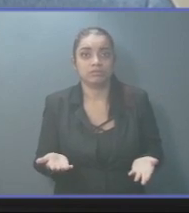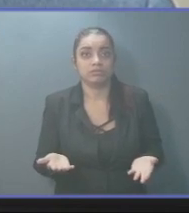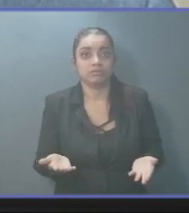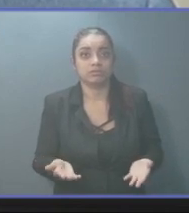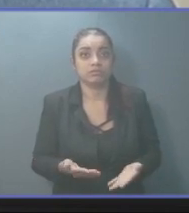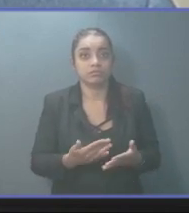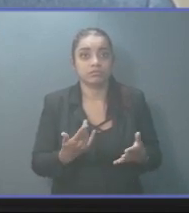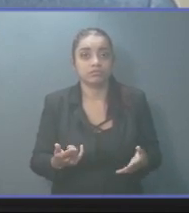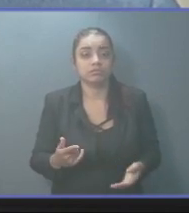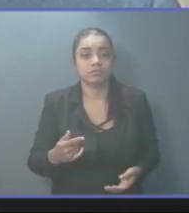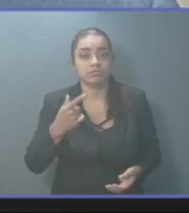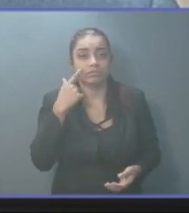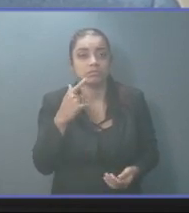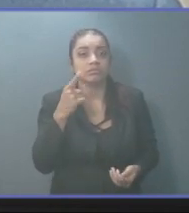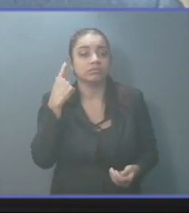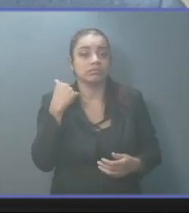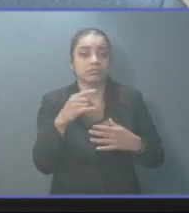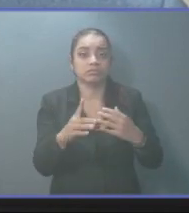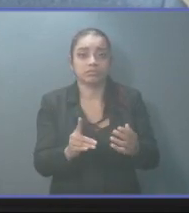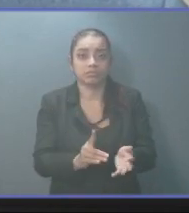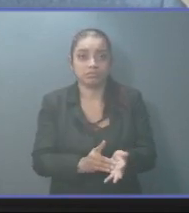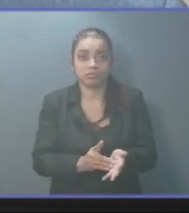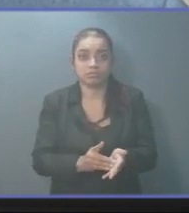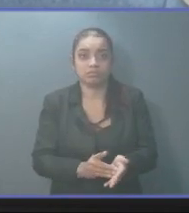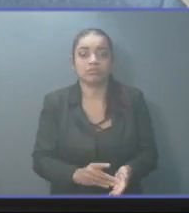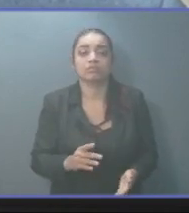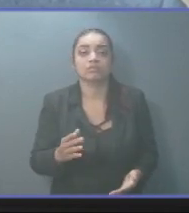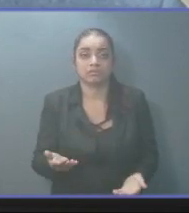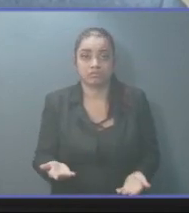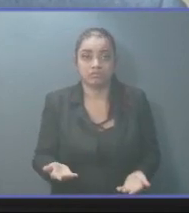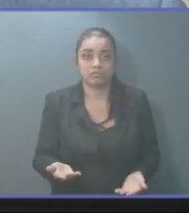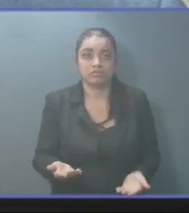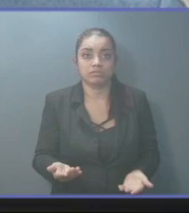una presión para que los diputados votarán